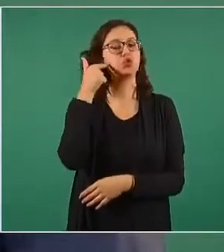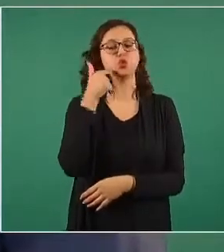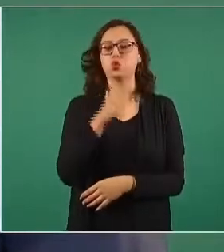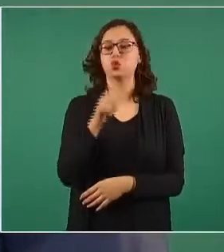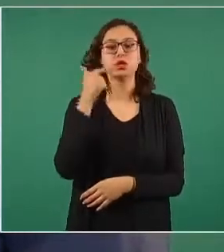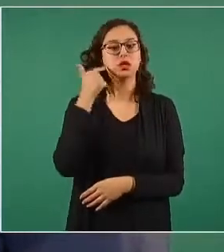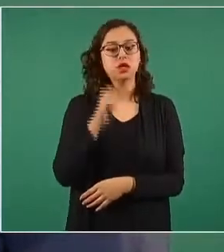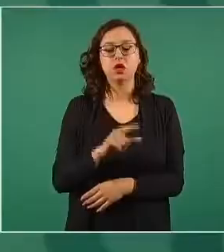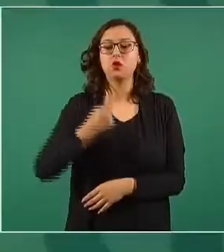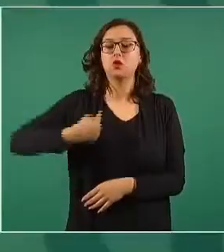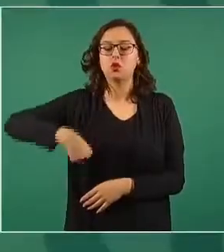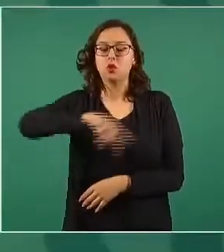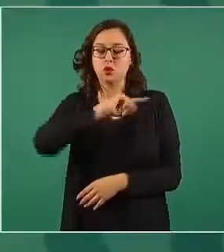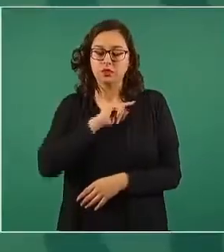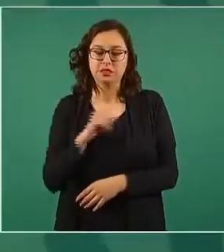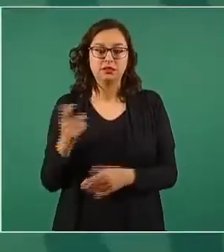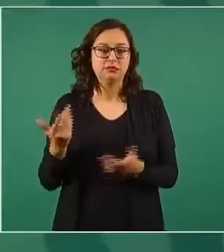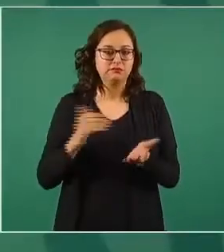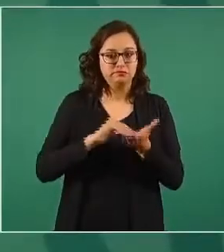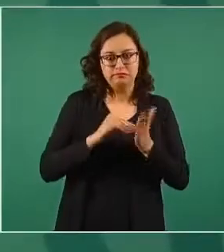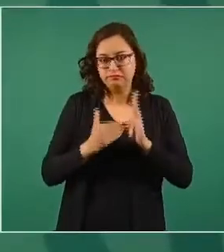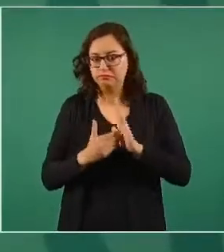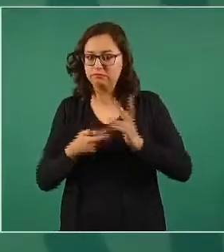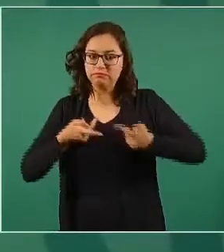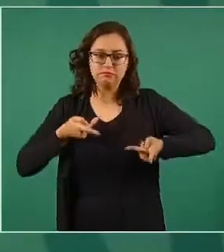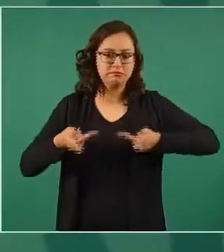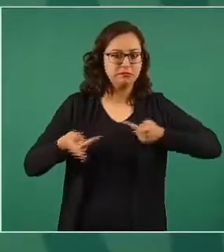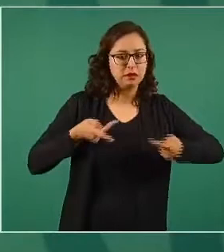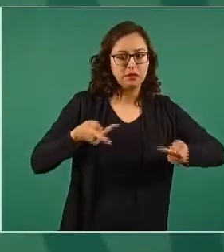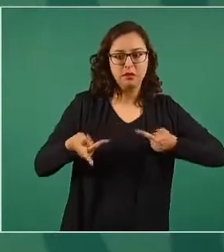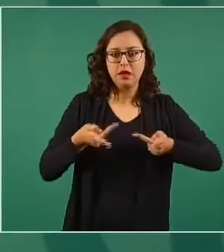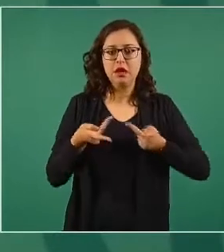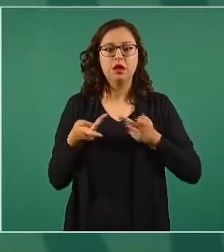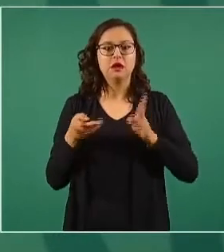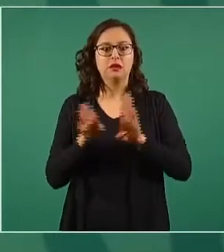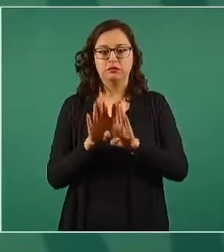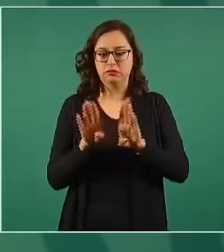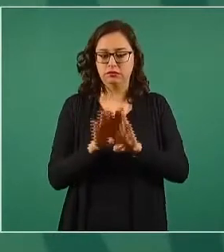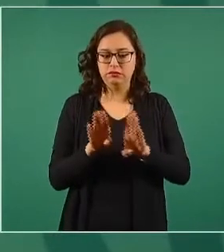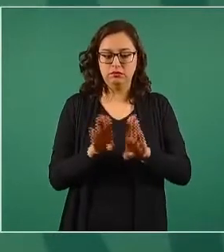estamos buscando que en términos de